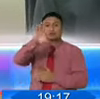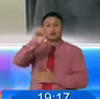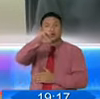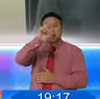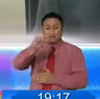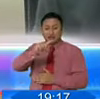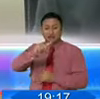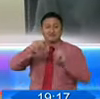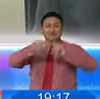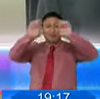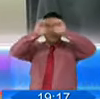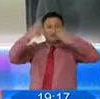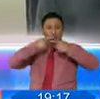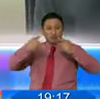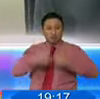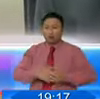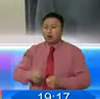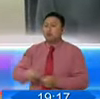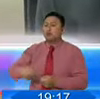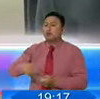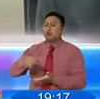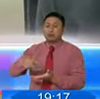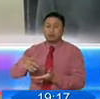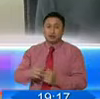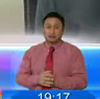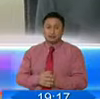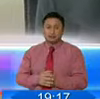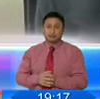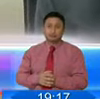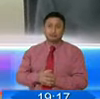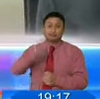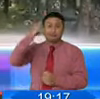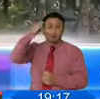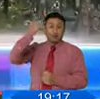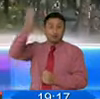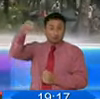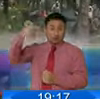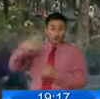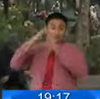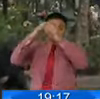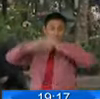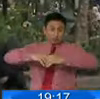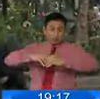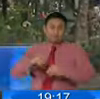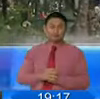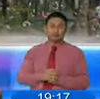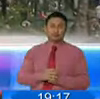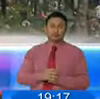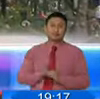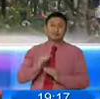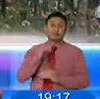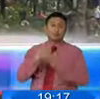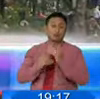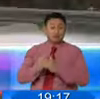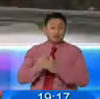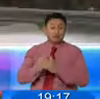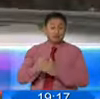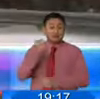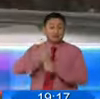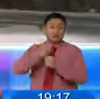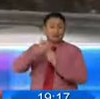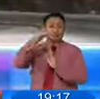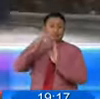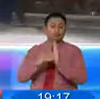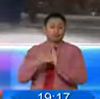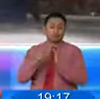de todas las empresas quebradas que las quebró el gobierno anterior. Y que esto desembocará en menos empleo y una crisis económica